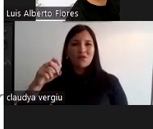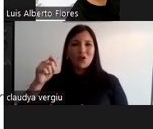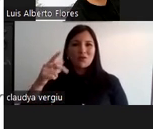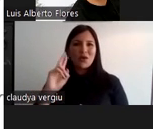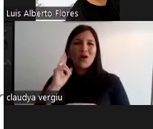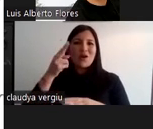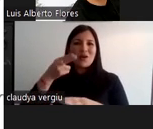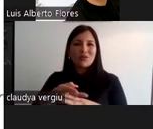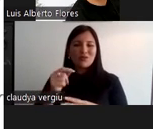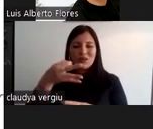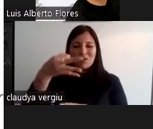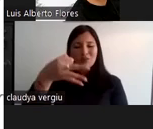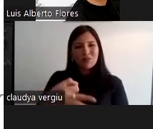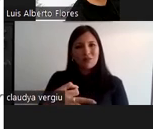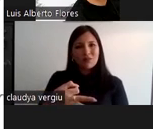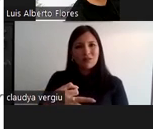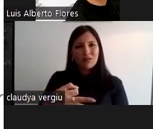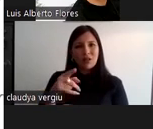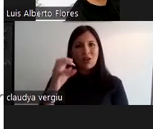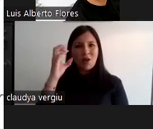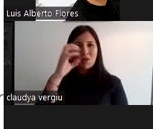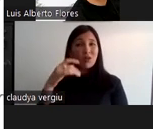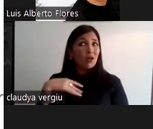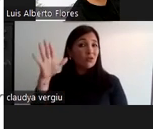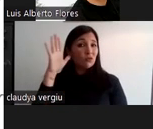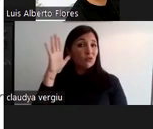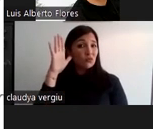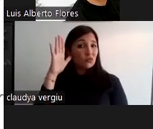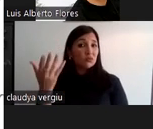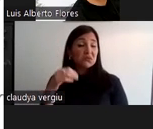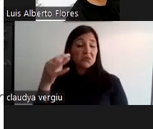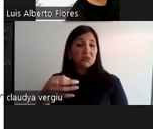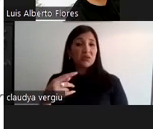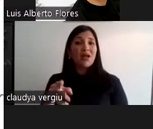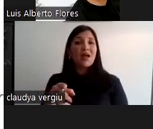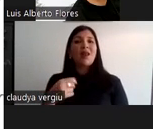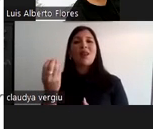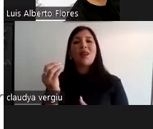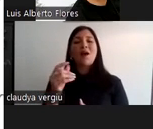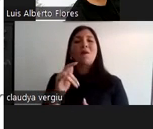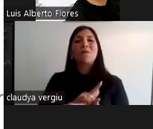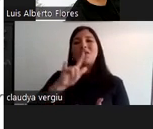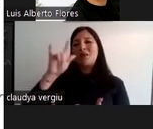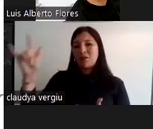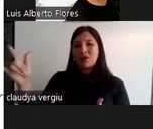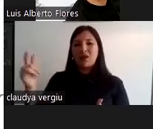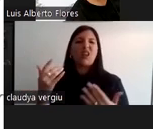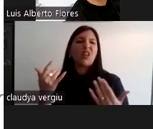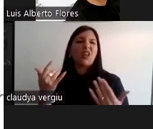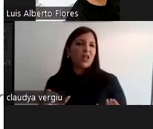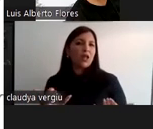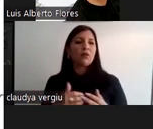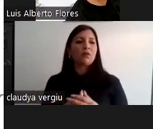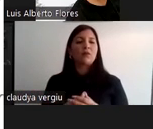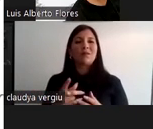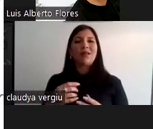respuesta oportuna escuchando también a nuestros potenciales ocasionistas acerca de las